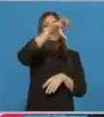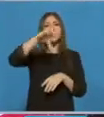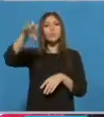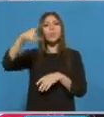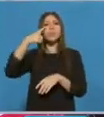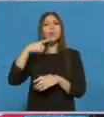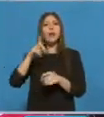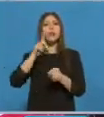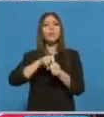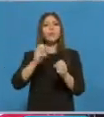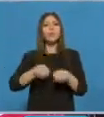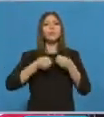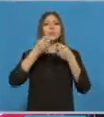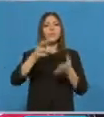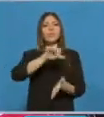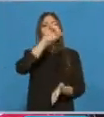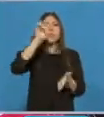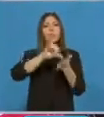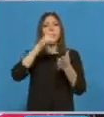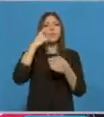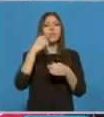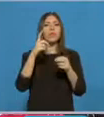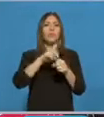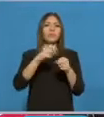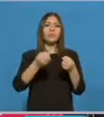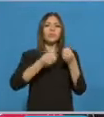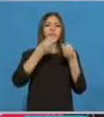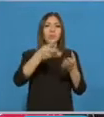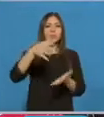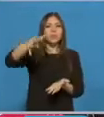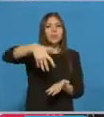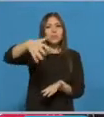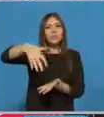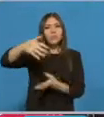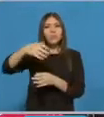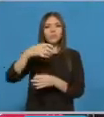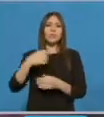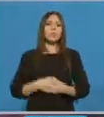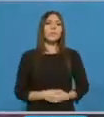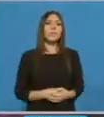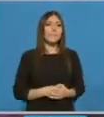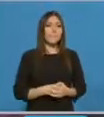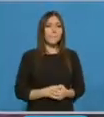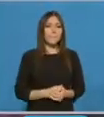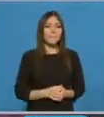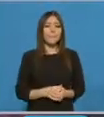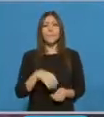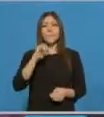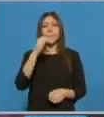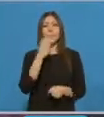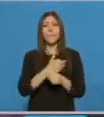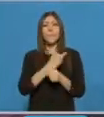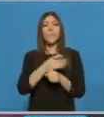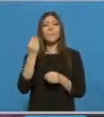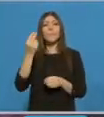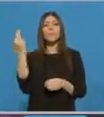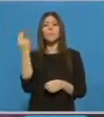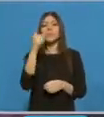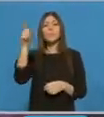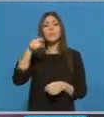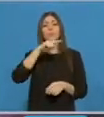¿cómo llevaron a cabo esto? Así es, bueno, debido a la emergencia y debido a las necesidades que prevalecen en el estado de Oaxaca y Chiapas, se